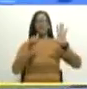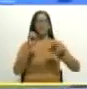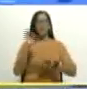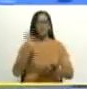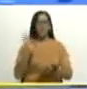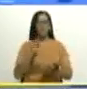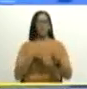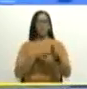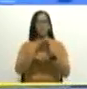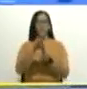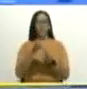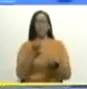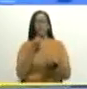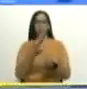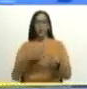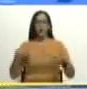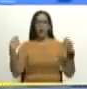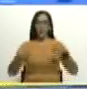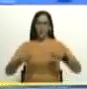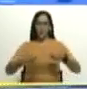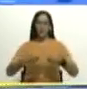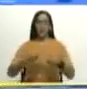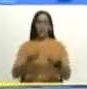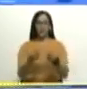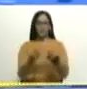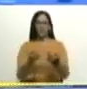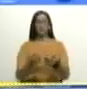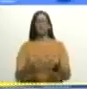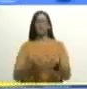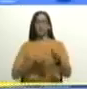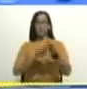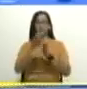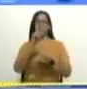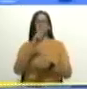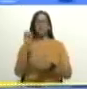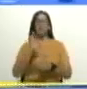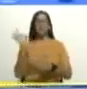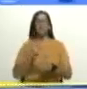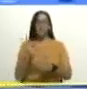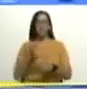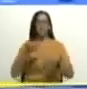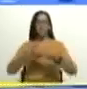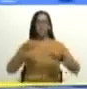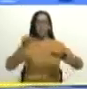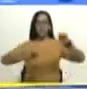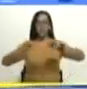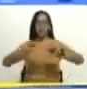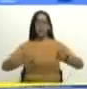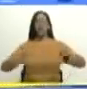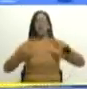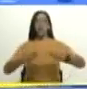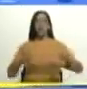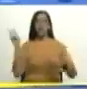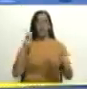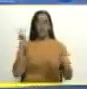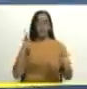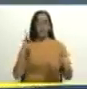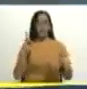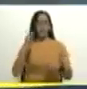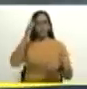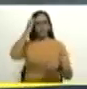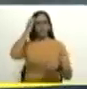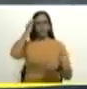inversiones que ya hemos amarrado, no solo va a llegar al 100% de la petroquímica, moderna petroquímica de Venezuela, sino